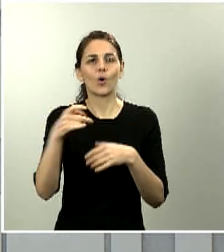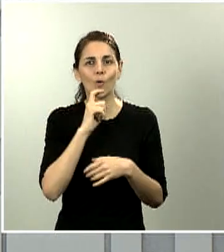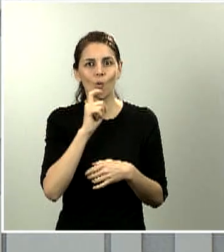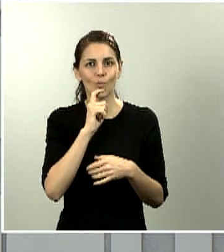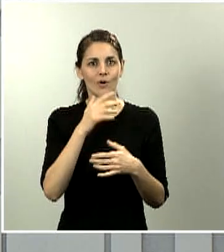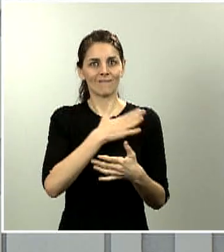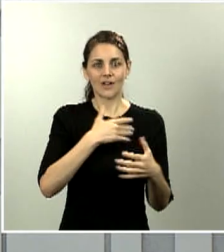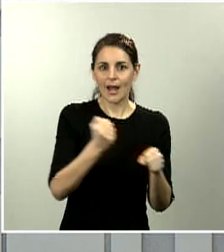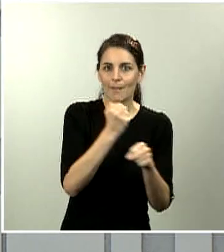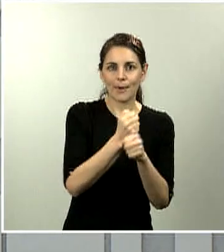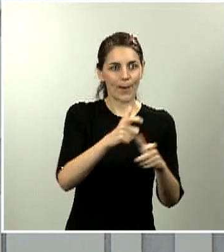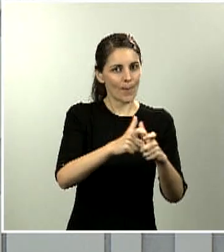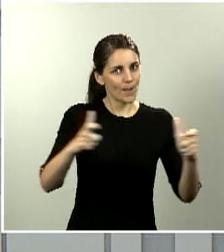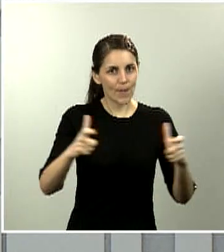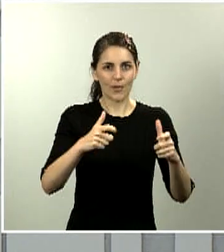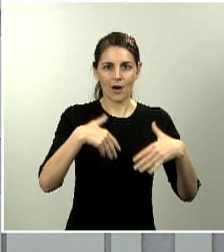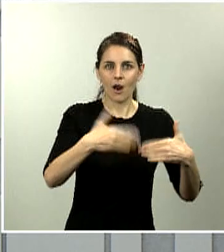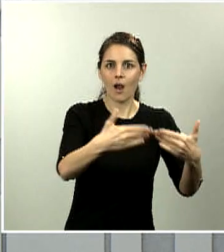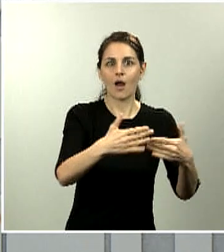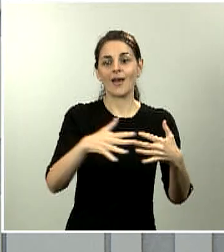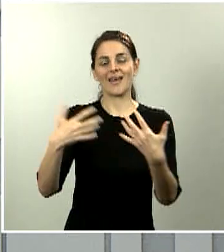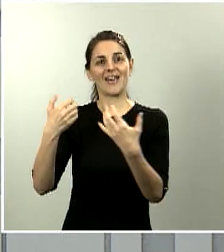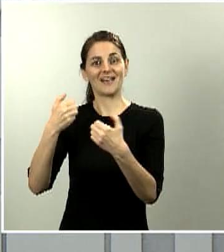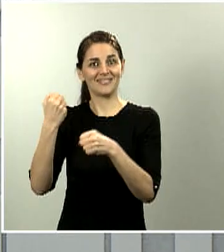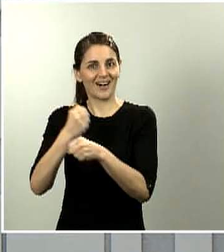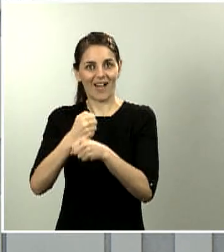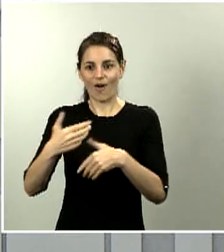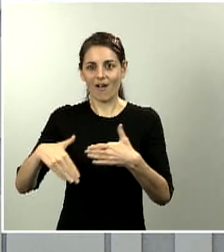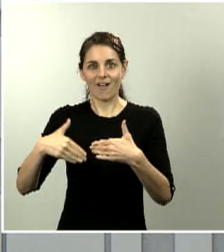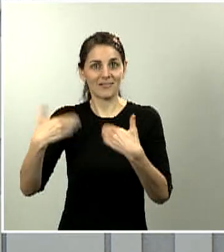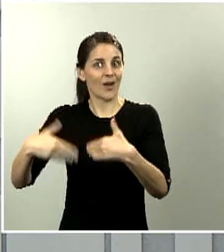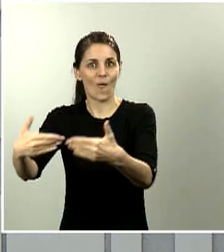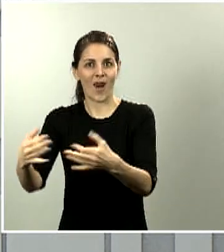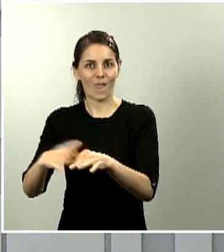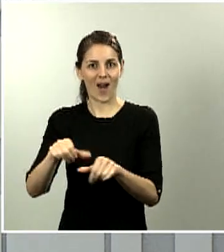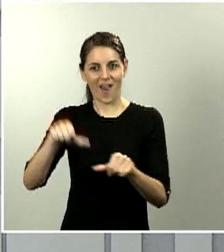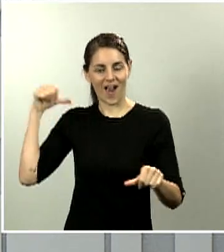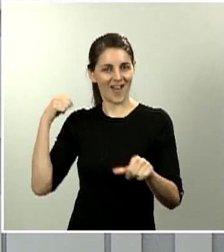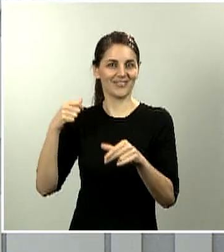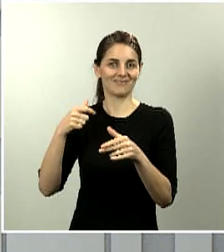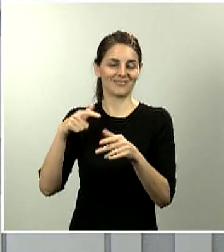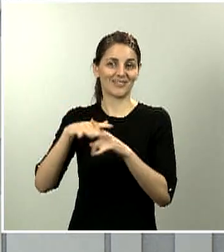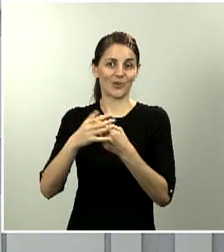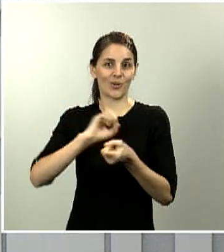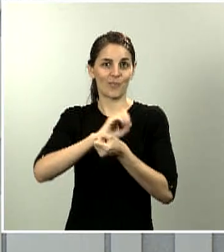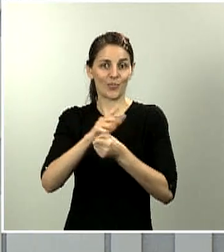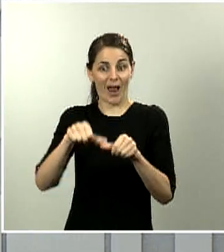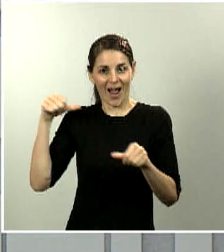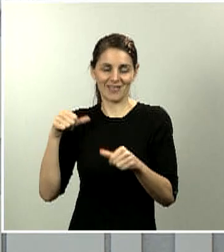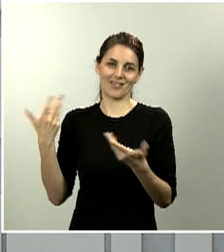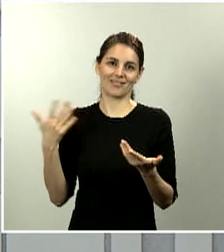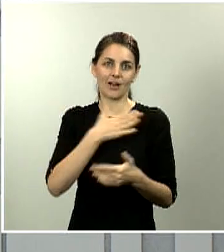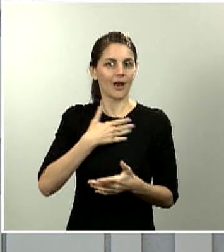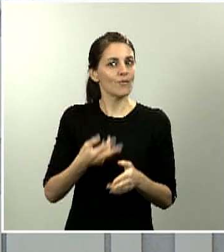los niveles previos que teníamos antes de que ocurriera esta pandemia mundial. Tenemos que ser capaces, entre todos,